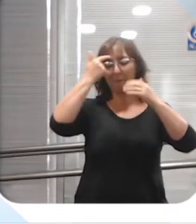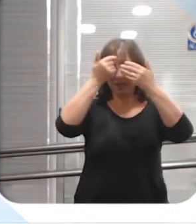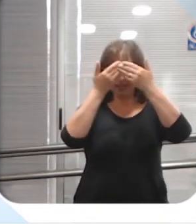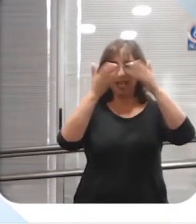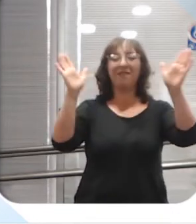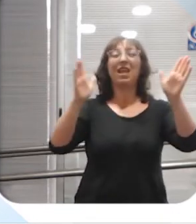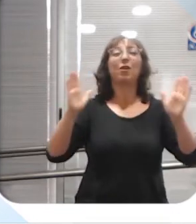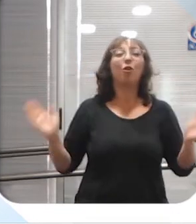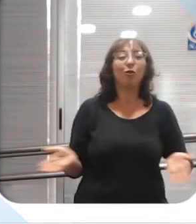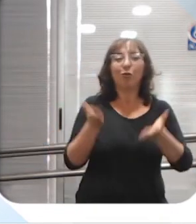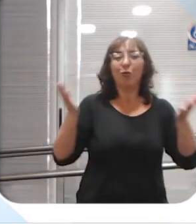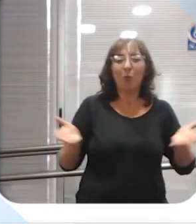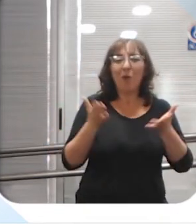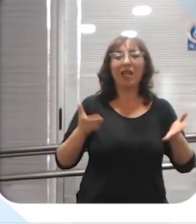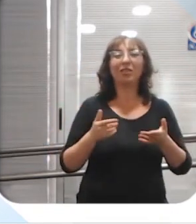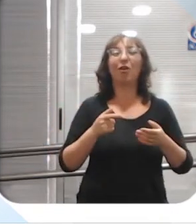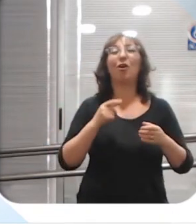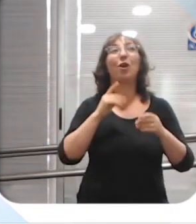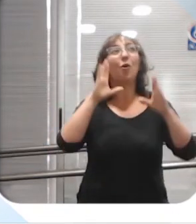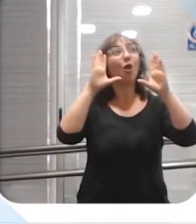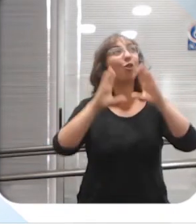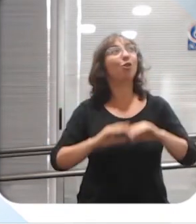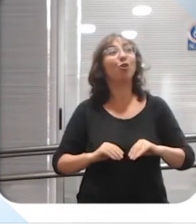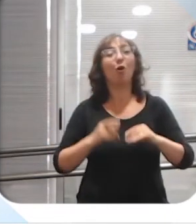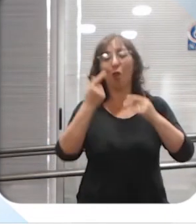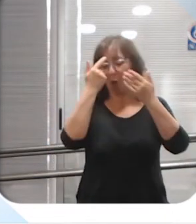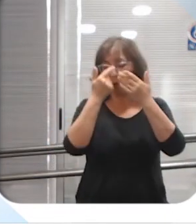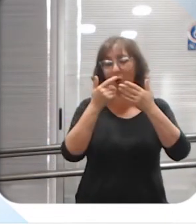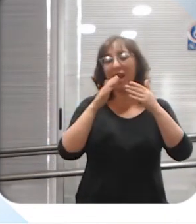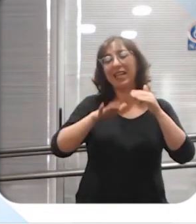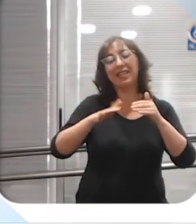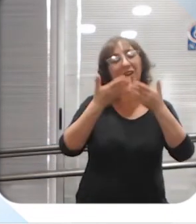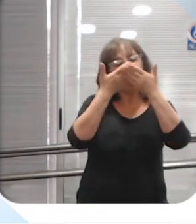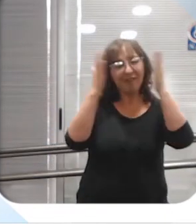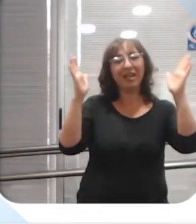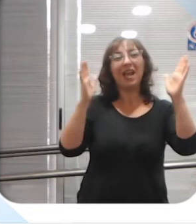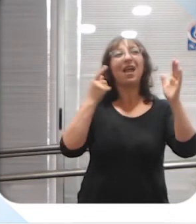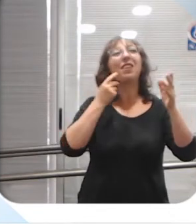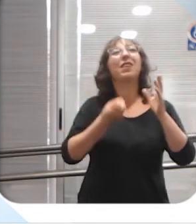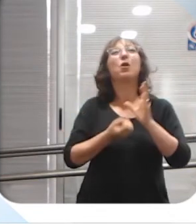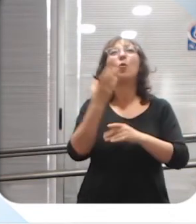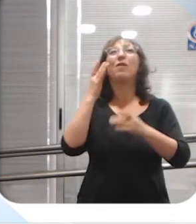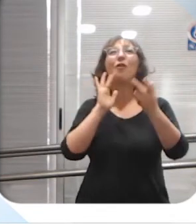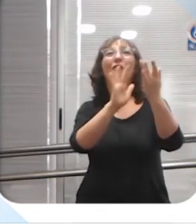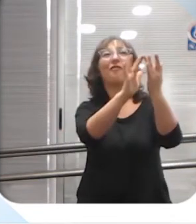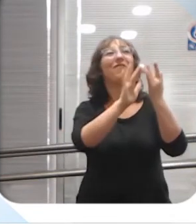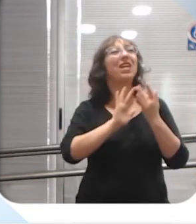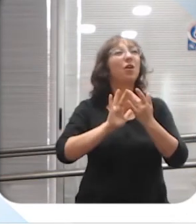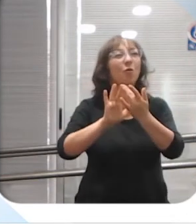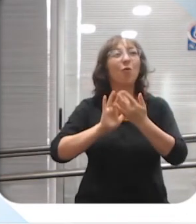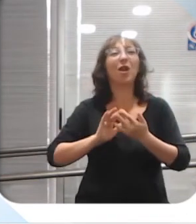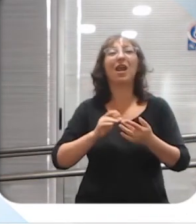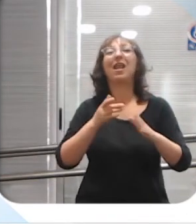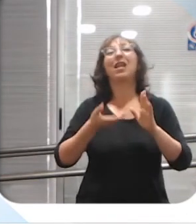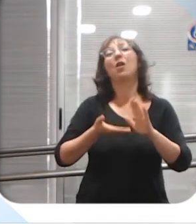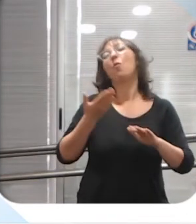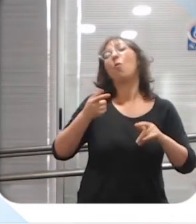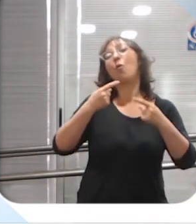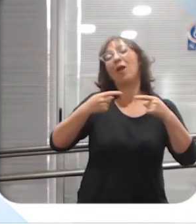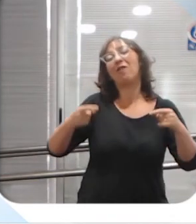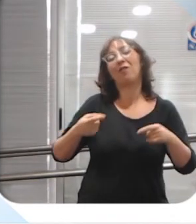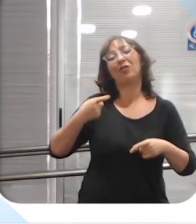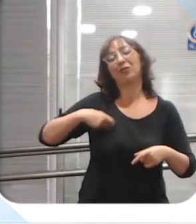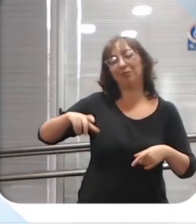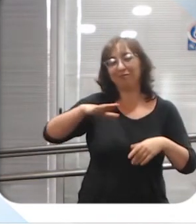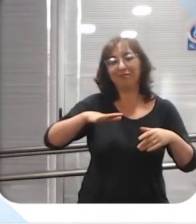a la estimulación y cuando el niño todo está más abierto a la estructuración de nuevos vínculos y de nuevas habilidades sociales. O